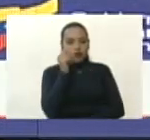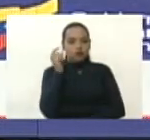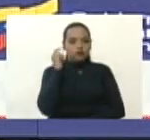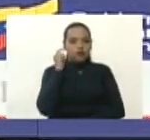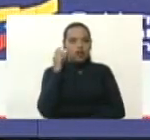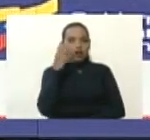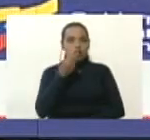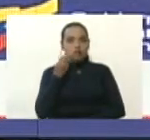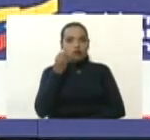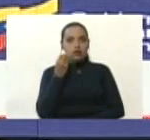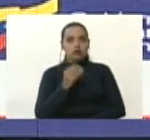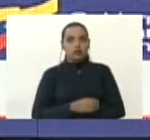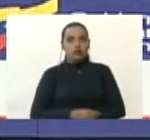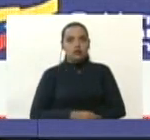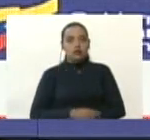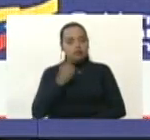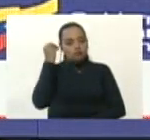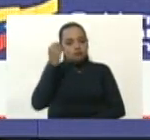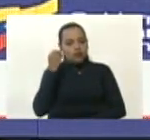tenemos.